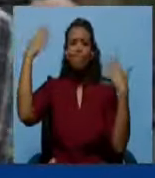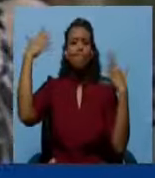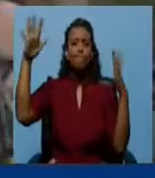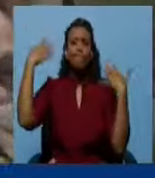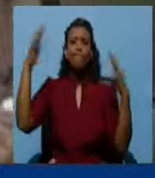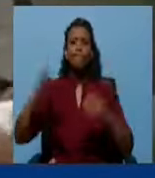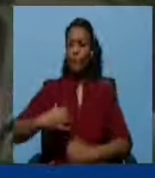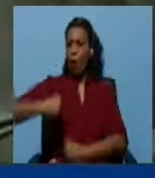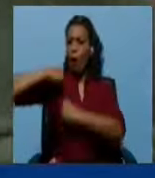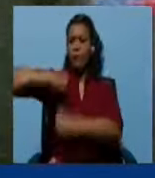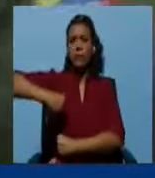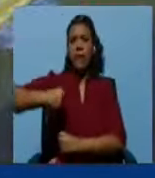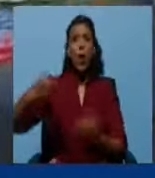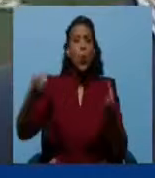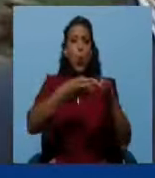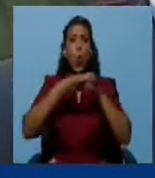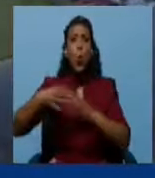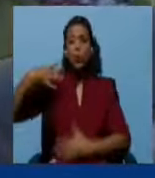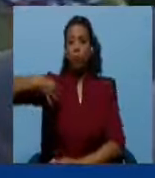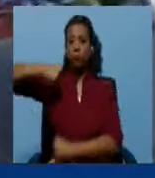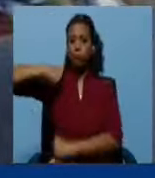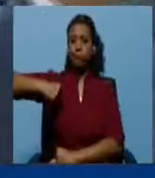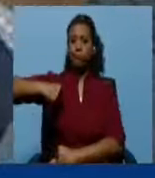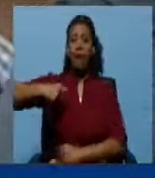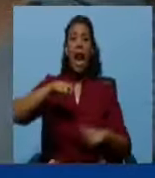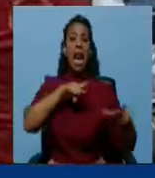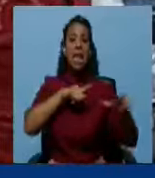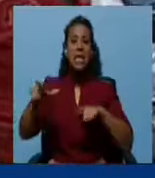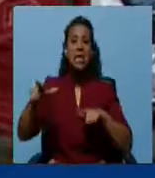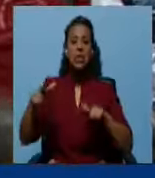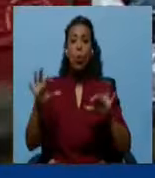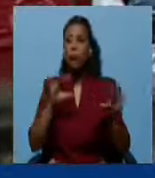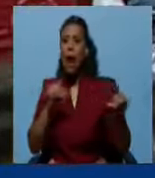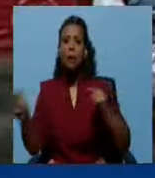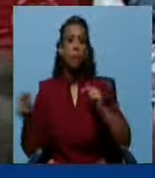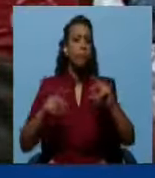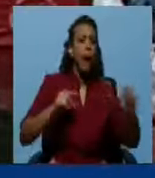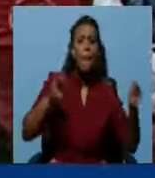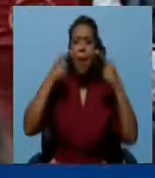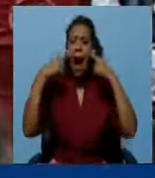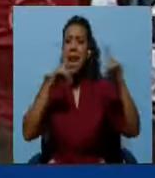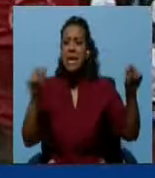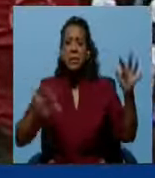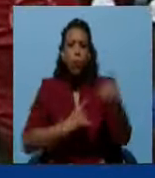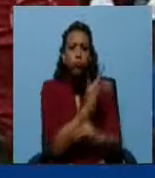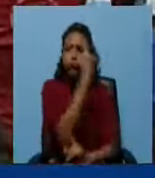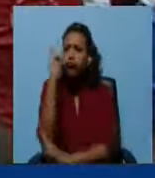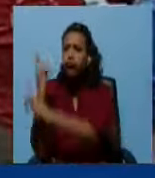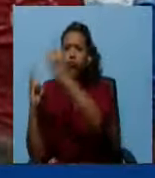Oficiales combatientes de reserva activa.